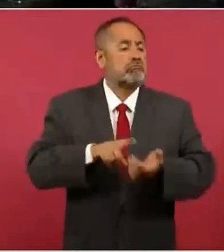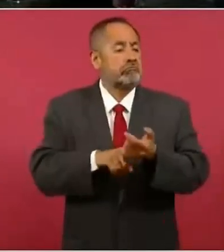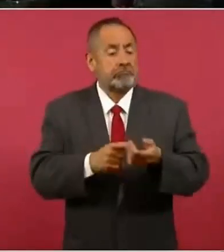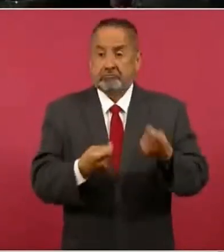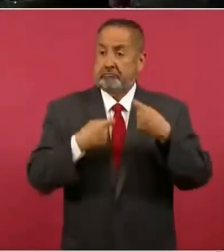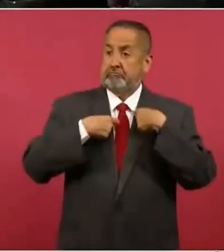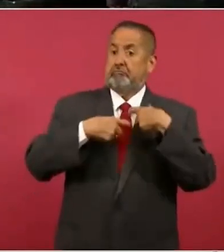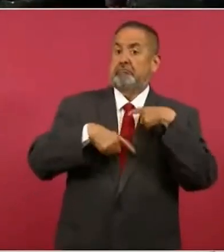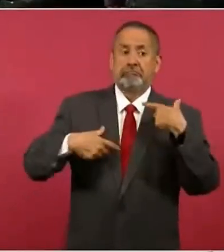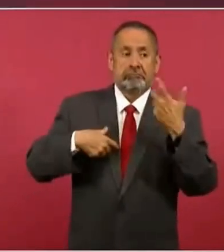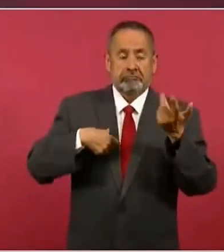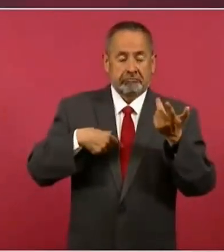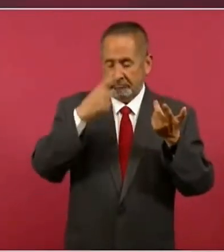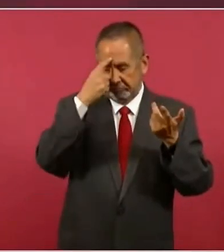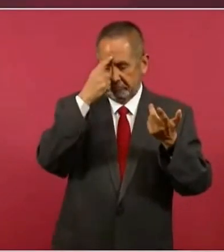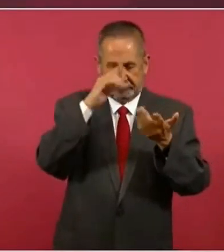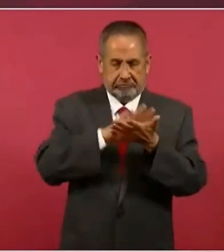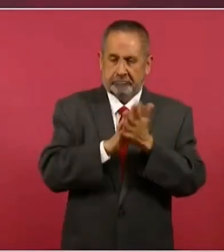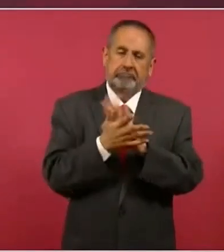los inteligentes